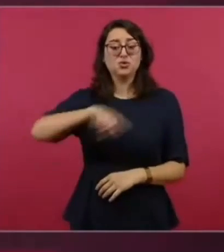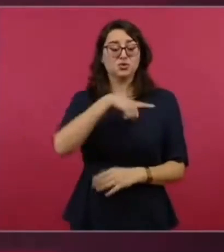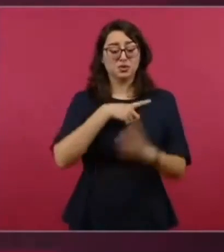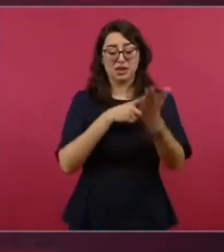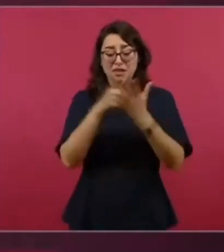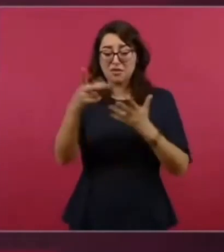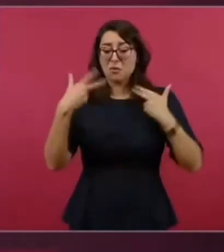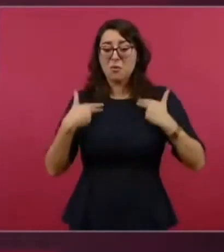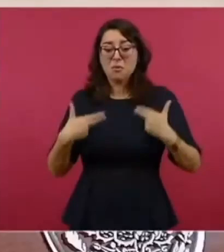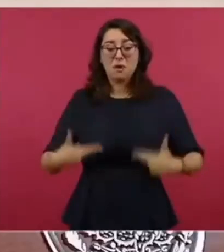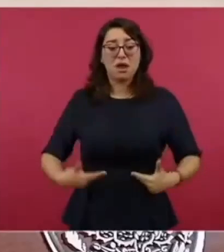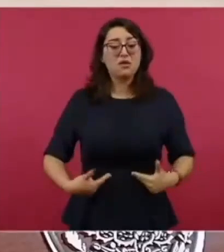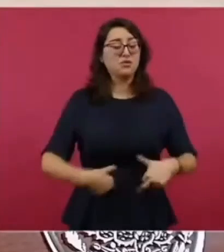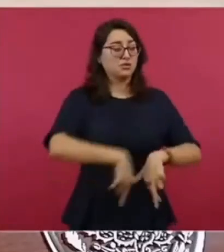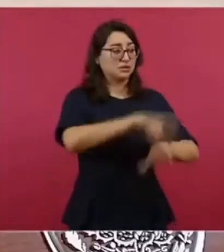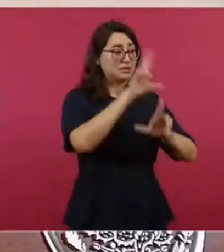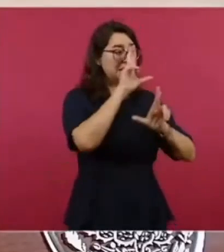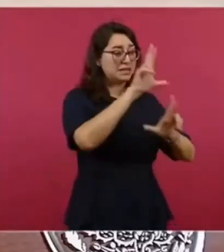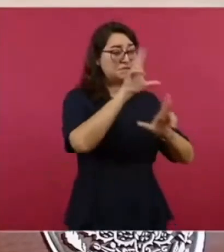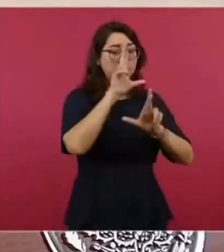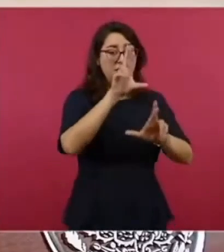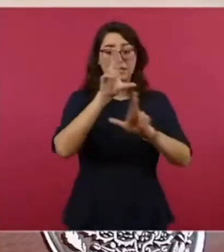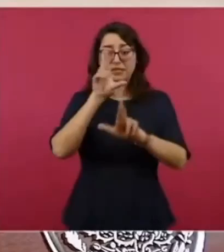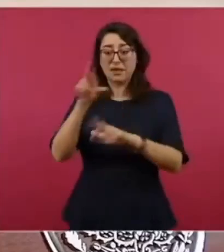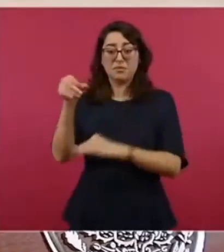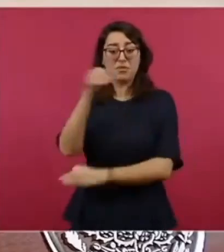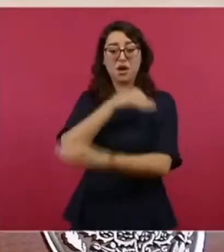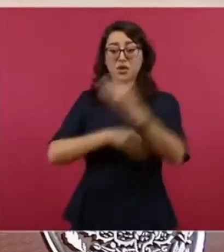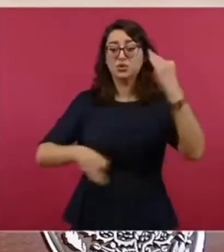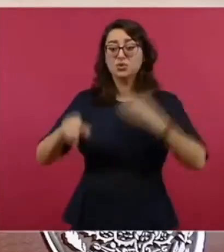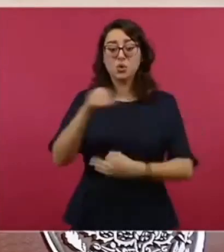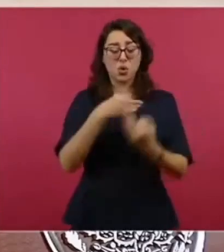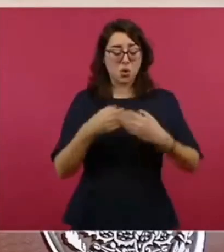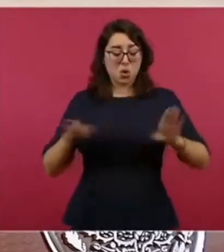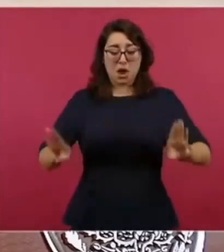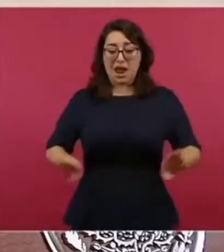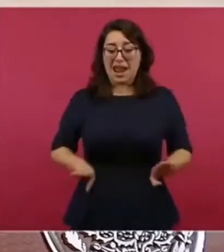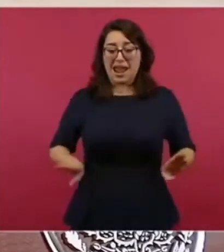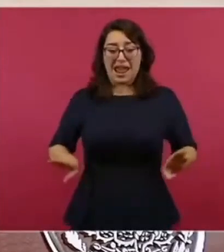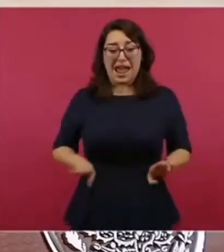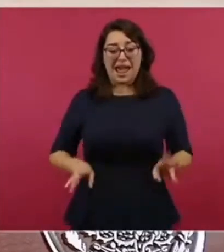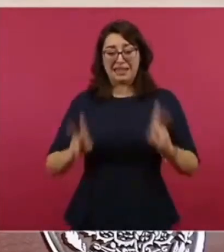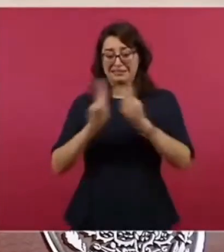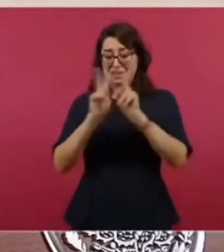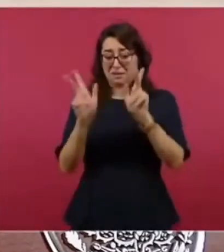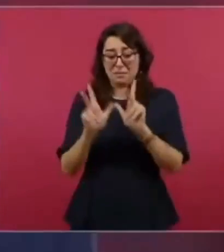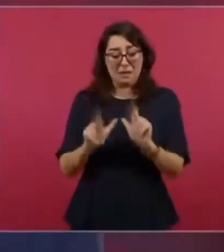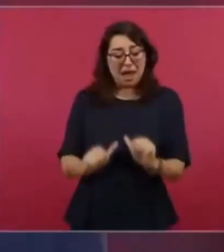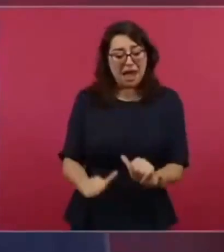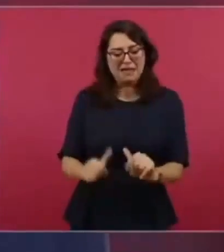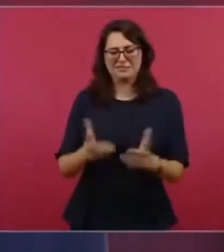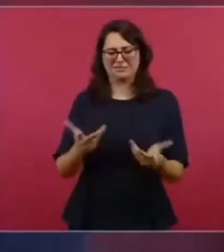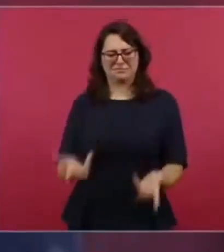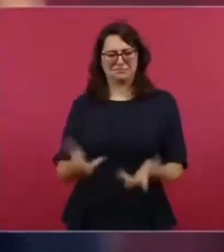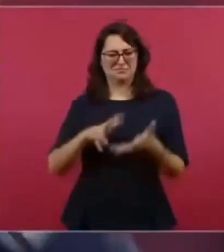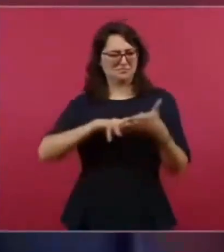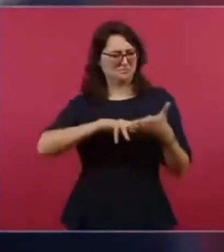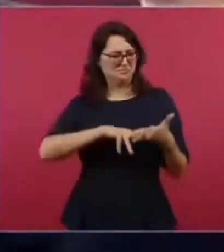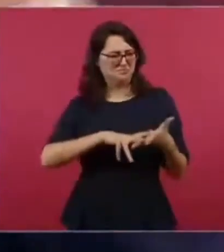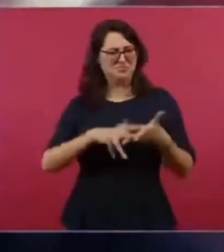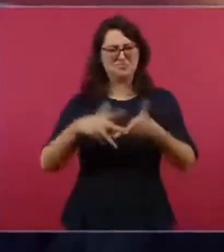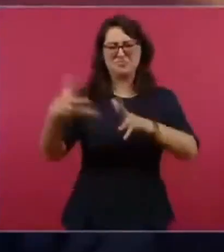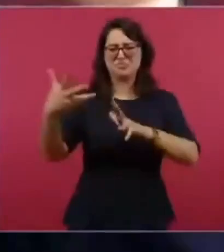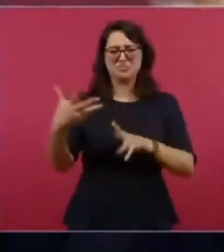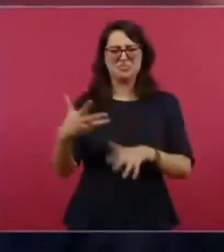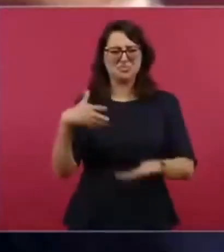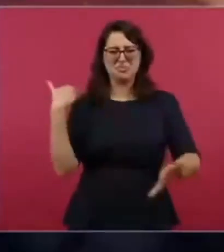además de que somos humanistas, pacifistas, que no apostamos a la violencia,